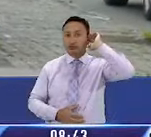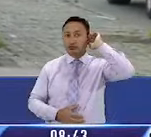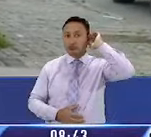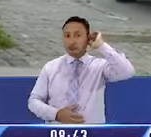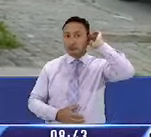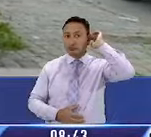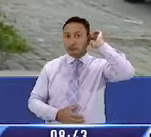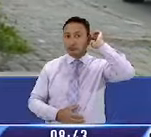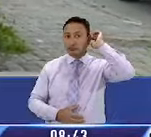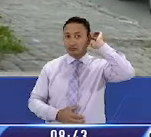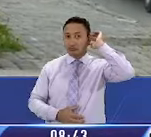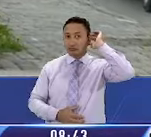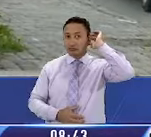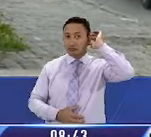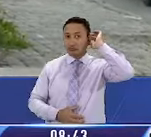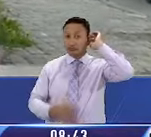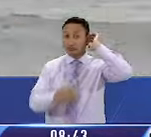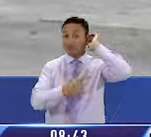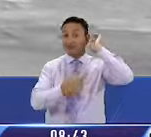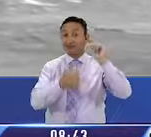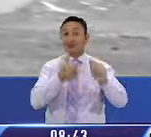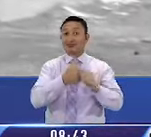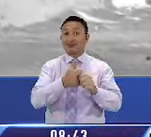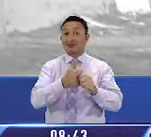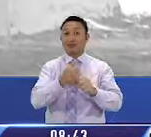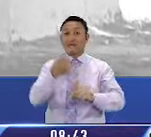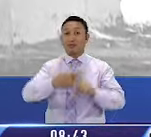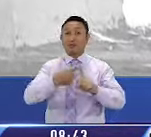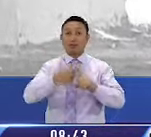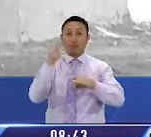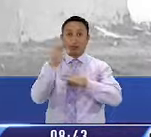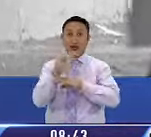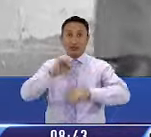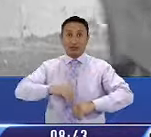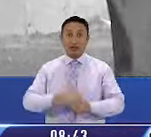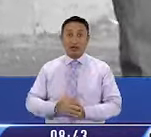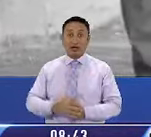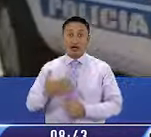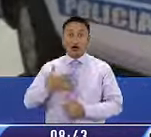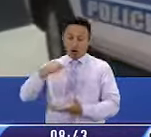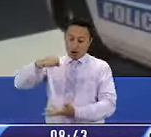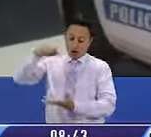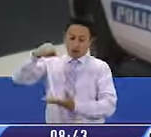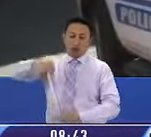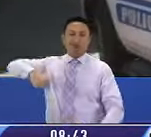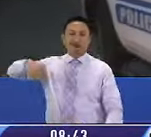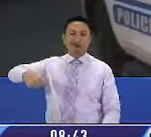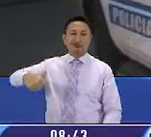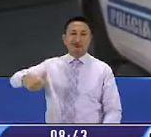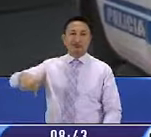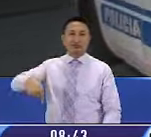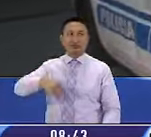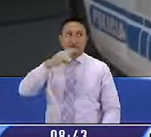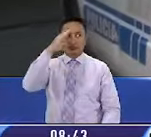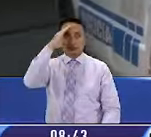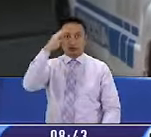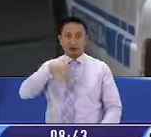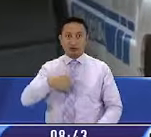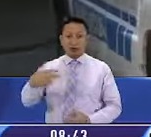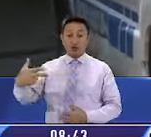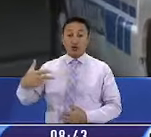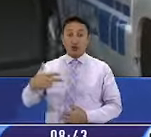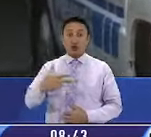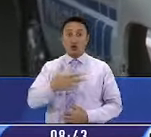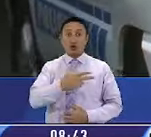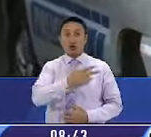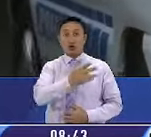Merodeando las calles aledañas al mercado de San Roque, el hombre caminaba con una funda negra entre sus manos. Divisó que los uniformados del distrito Manuela